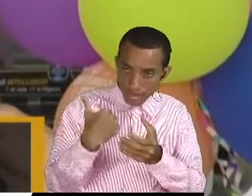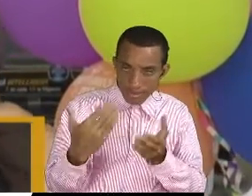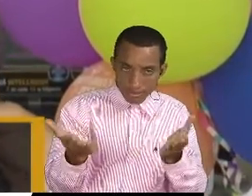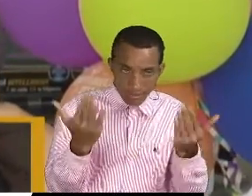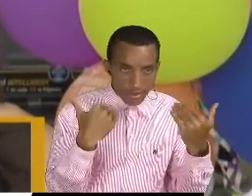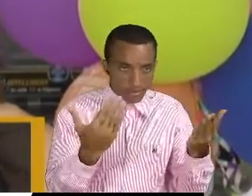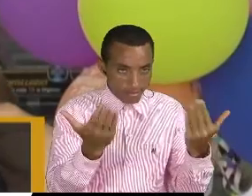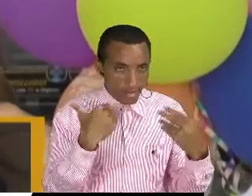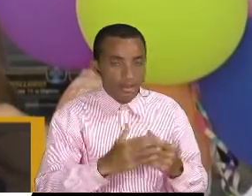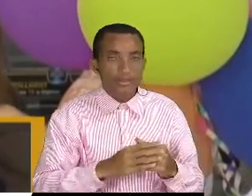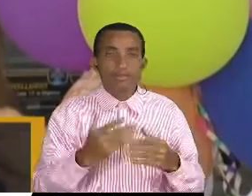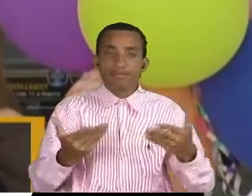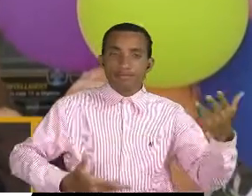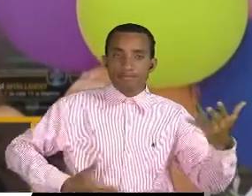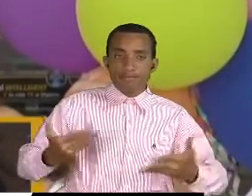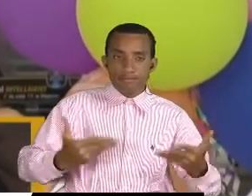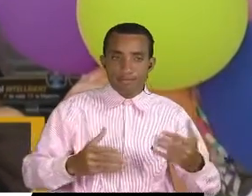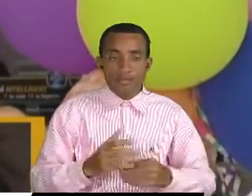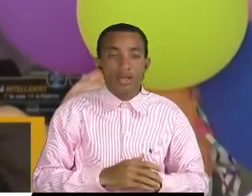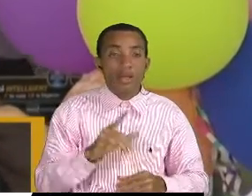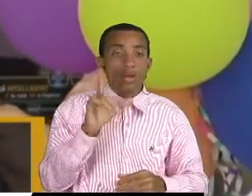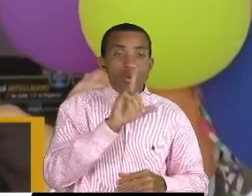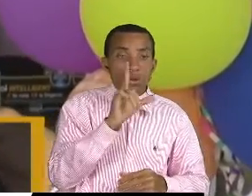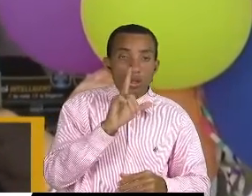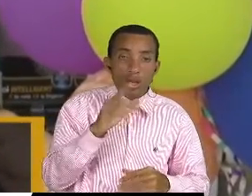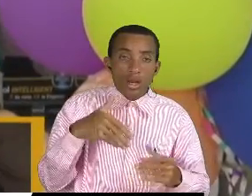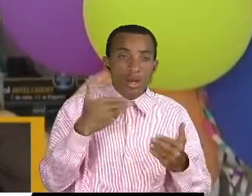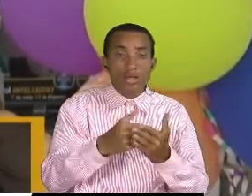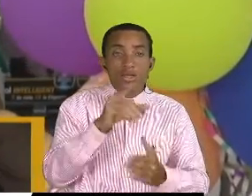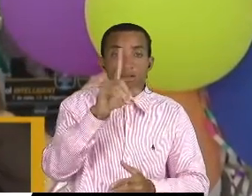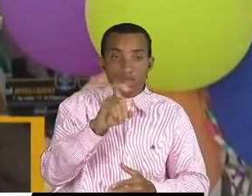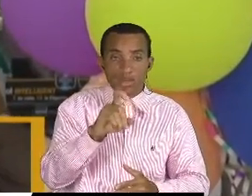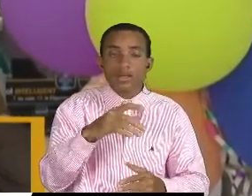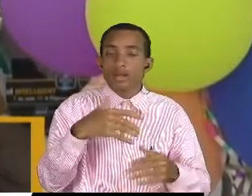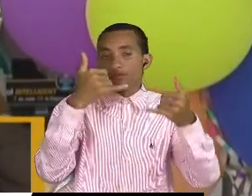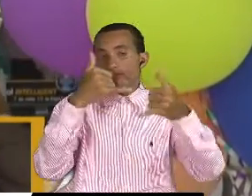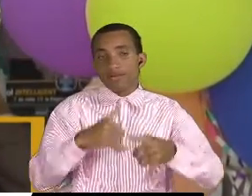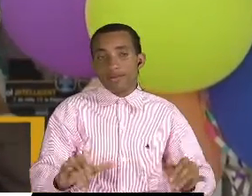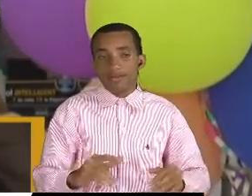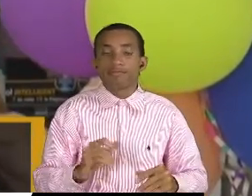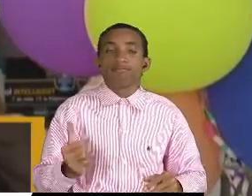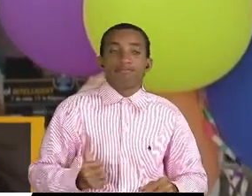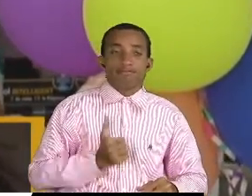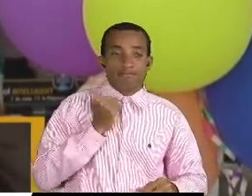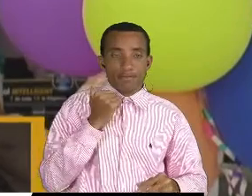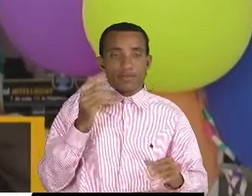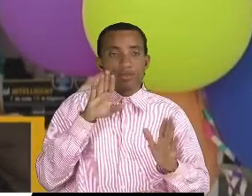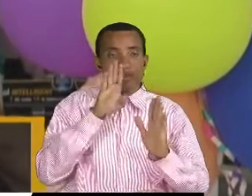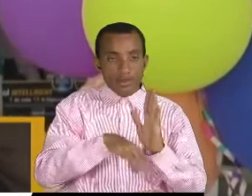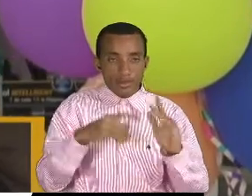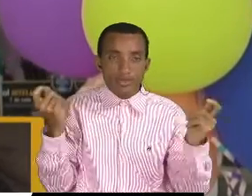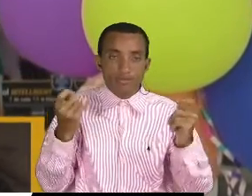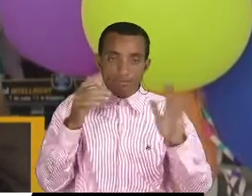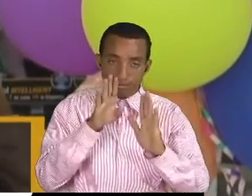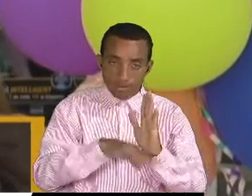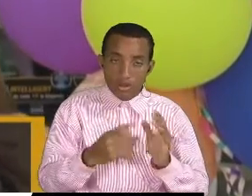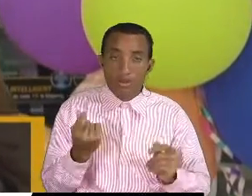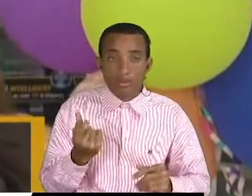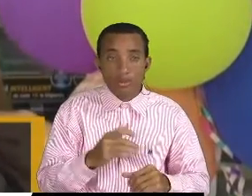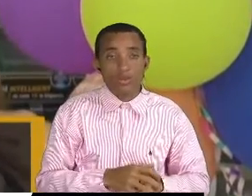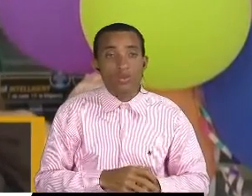promoción está vigente hasta el día lunes, 6 de la tarde, para que aprovechen estos precios. Como le decía inicialmente, esa es una de